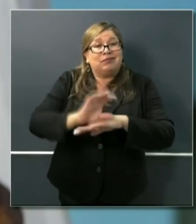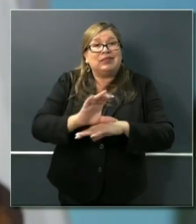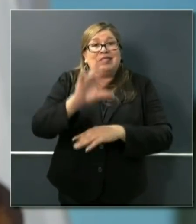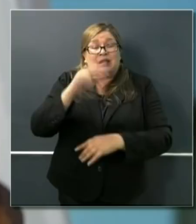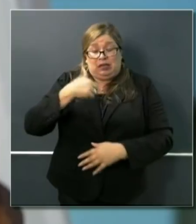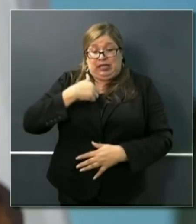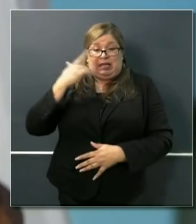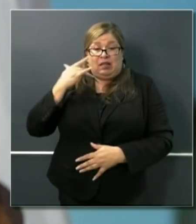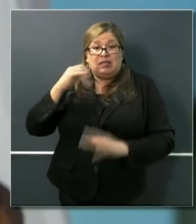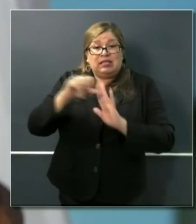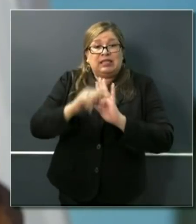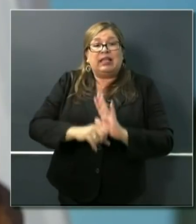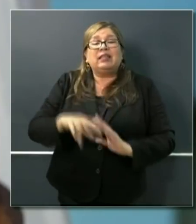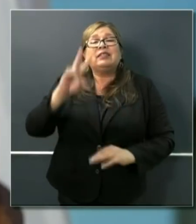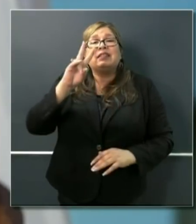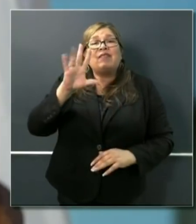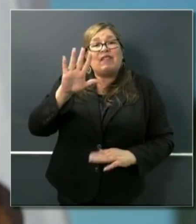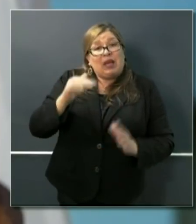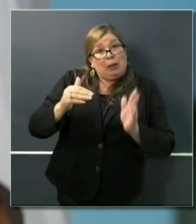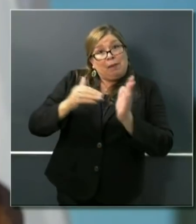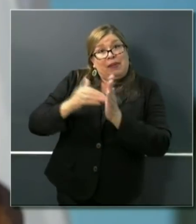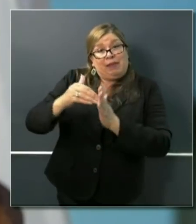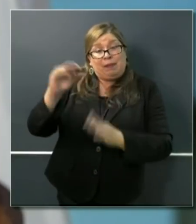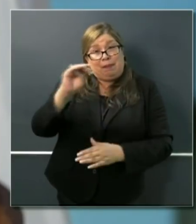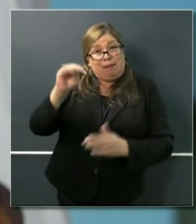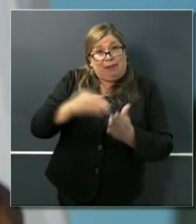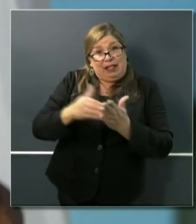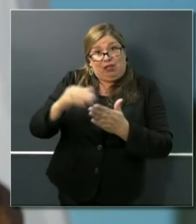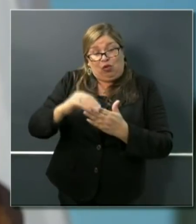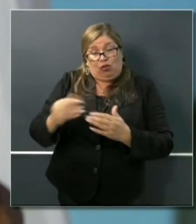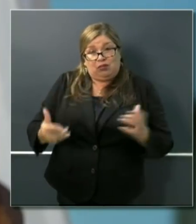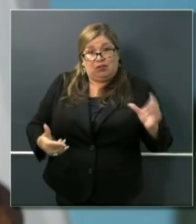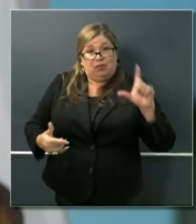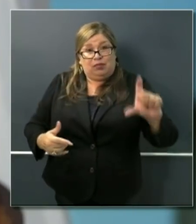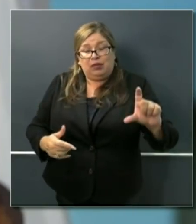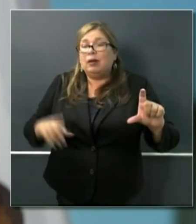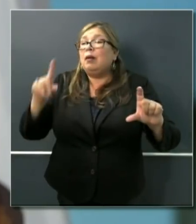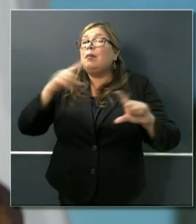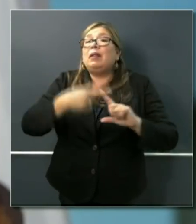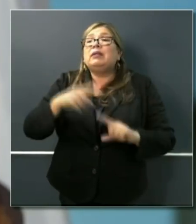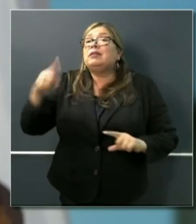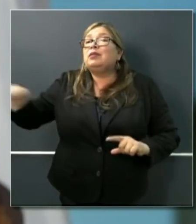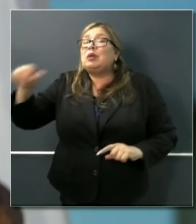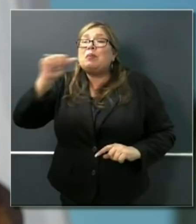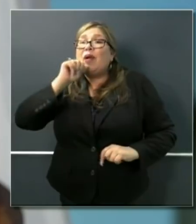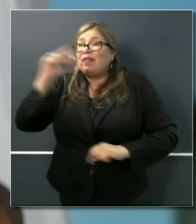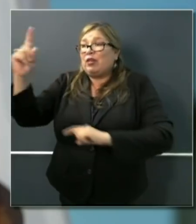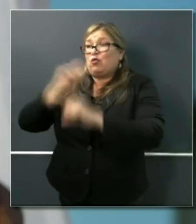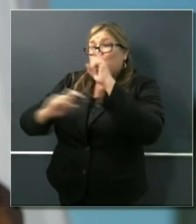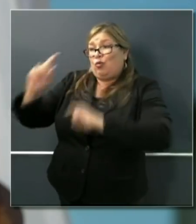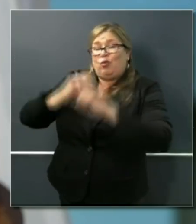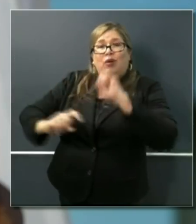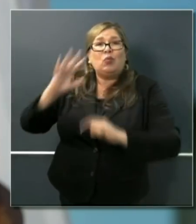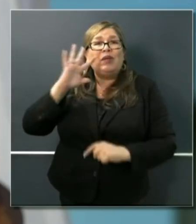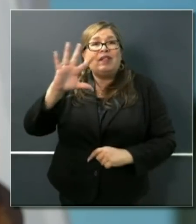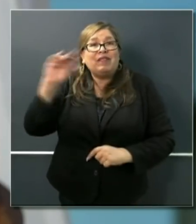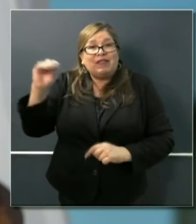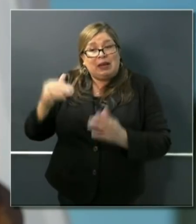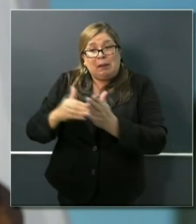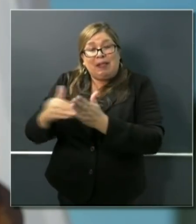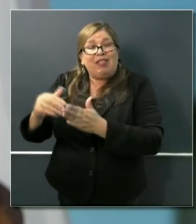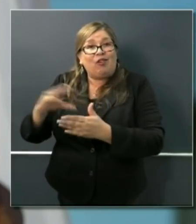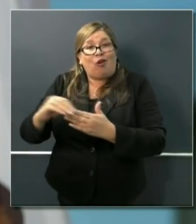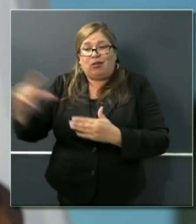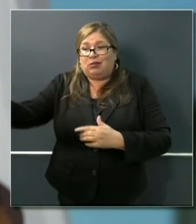$125 millones para ayudarlos en medio de la pandemia. Newsom indicó que cada trabajador indocumentado recibirá $500